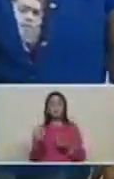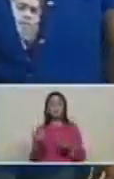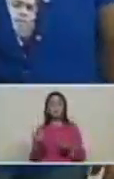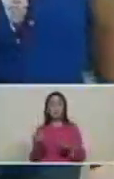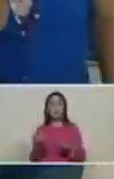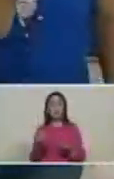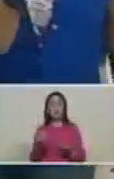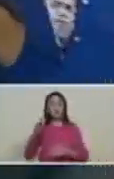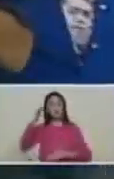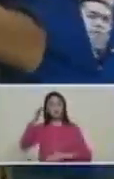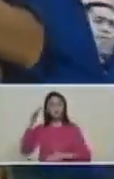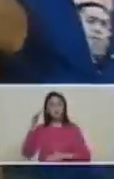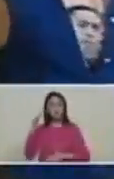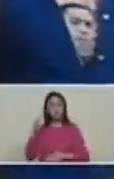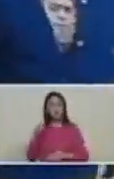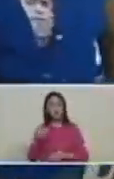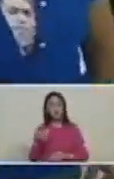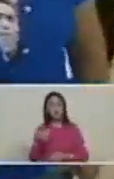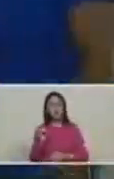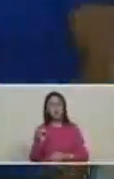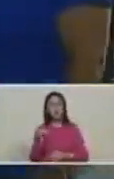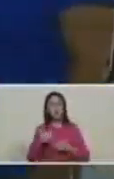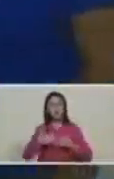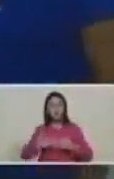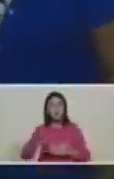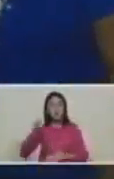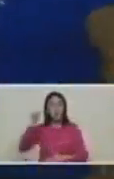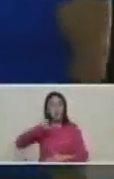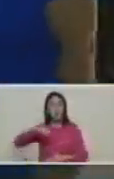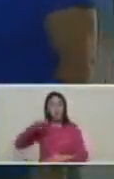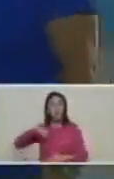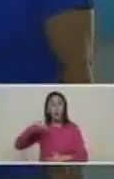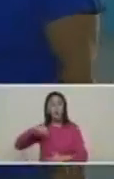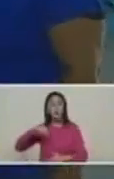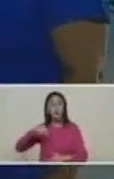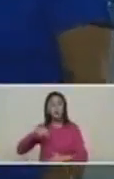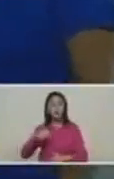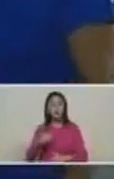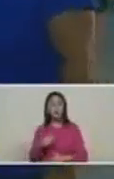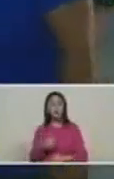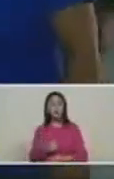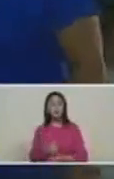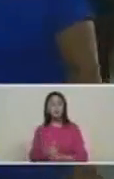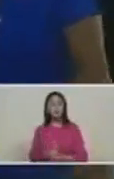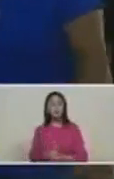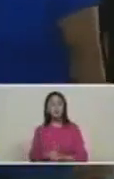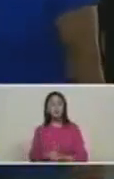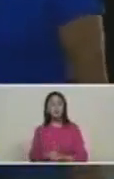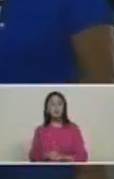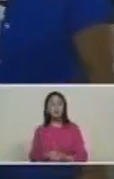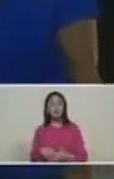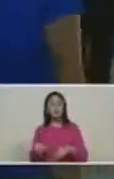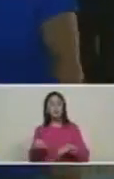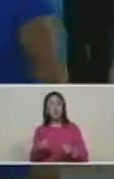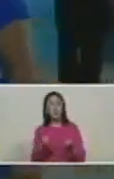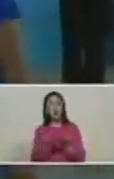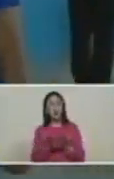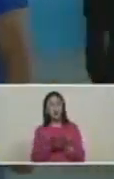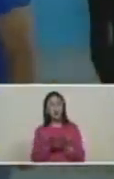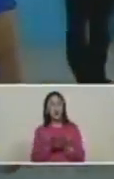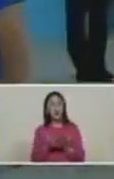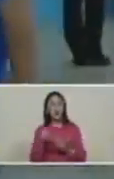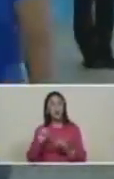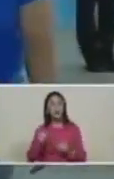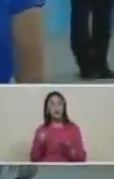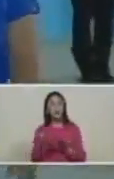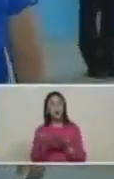nuestra milicia conforma a partir de hoy la Guardia Patrimonial Escolar. Ya en este